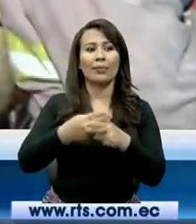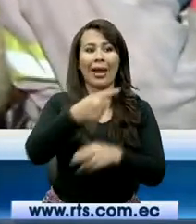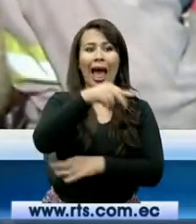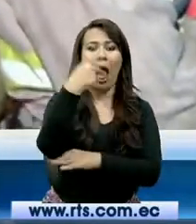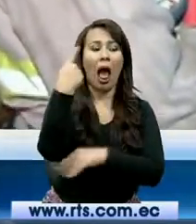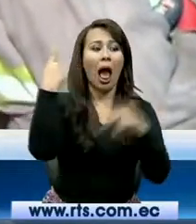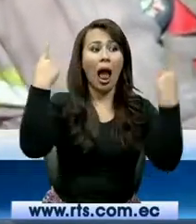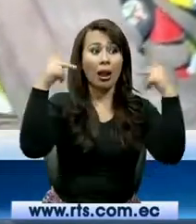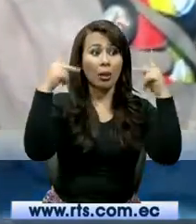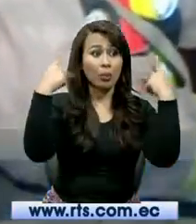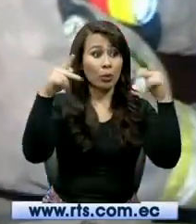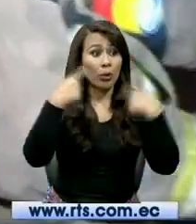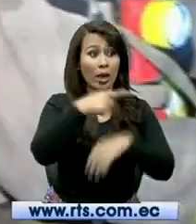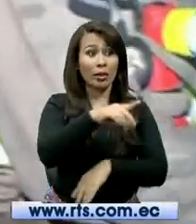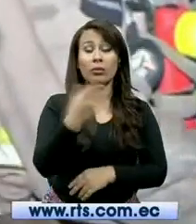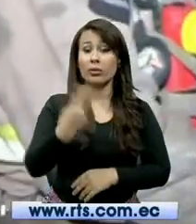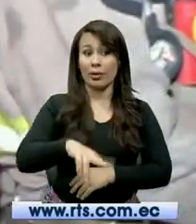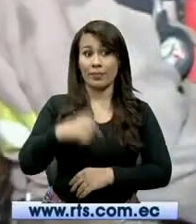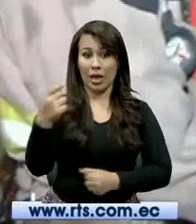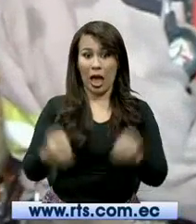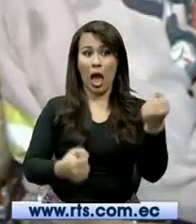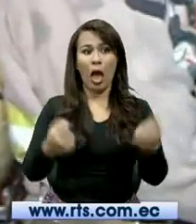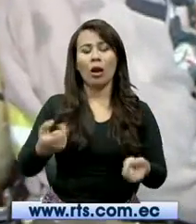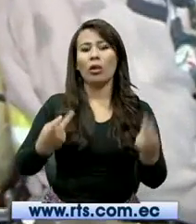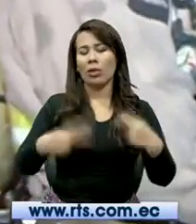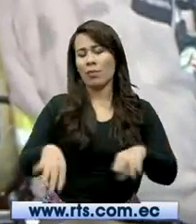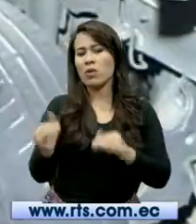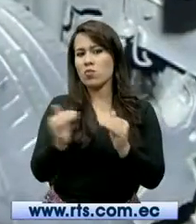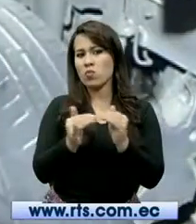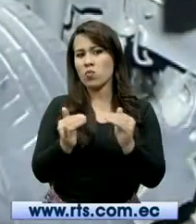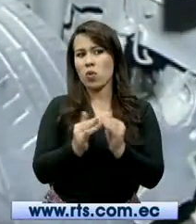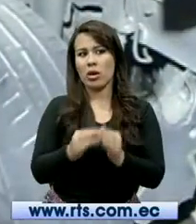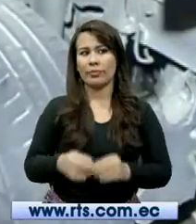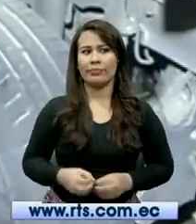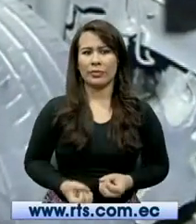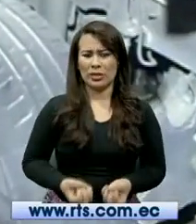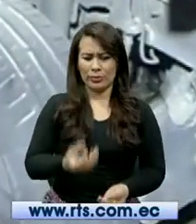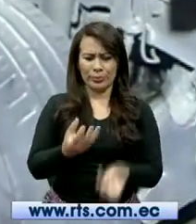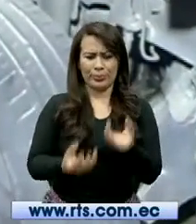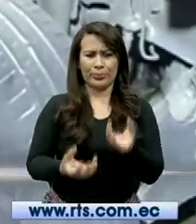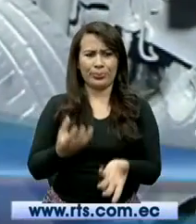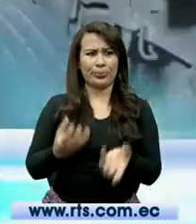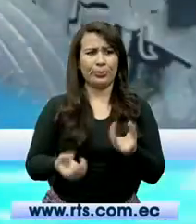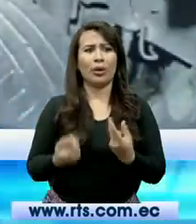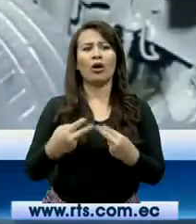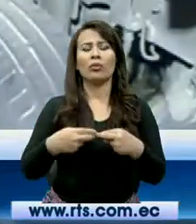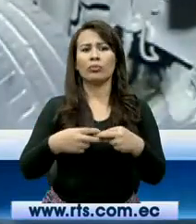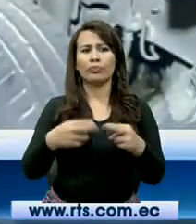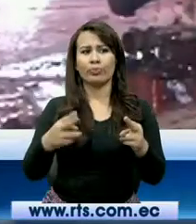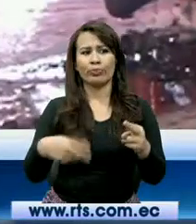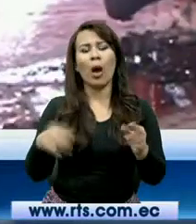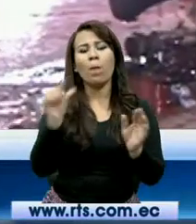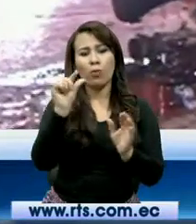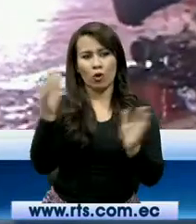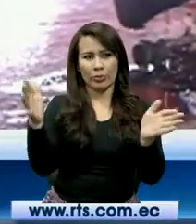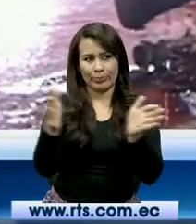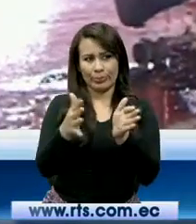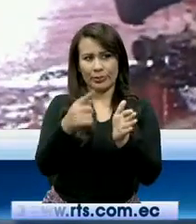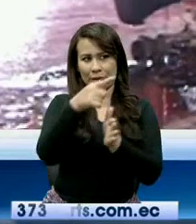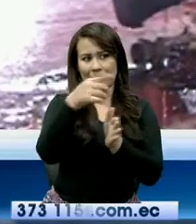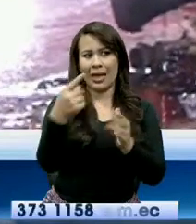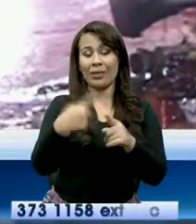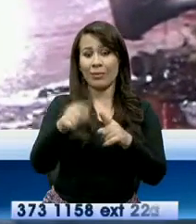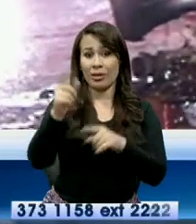Alborada, este otro automóvil corrió una suerte similar, aunque su destrucción fue de forma parcial. Esto debido a que